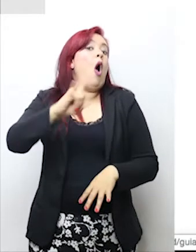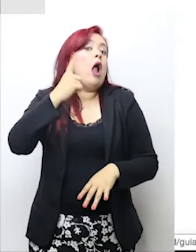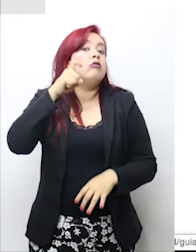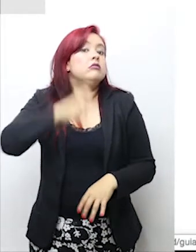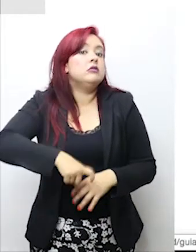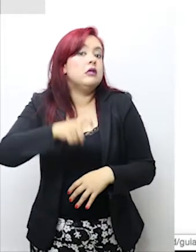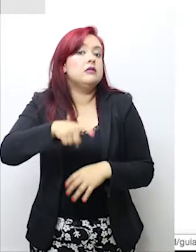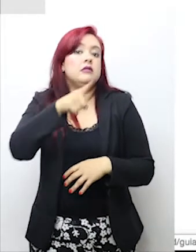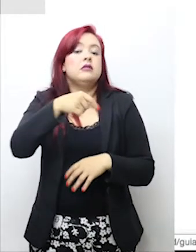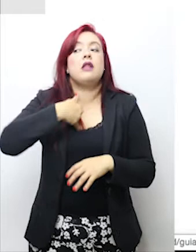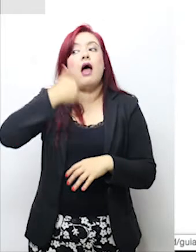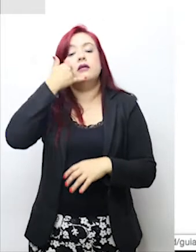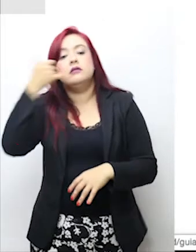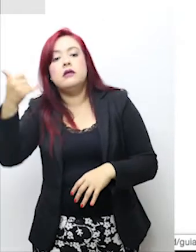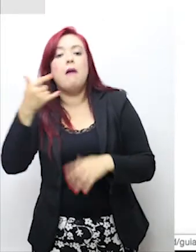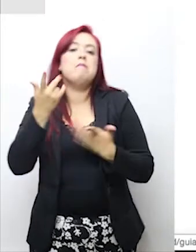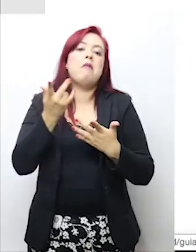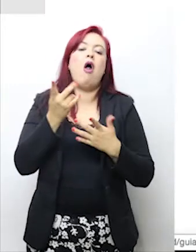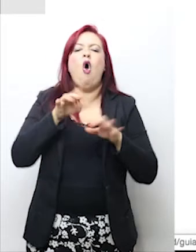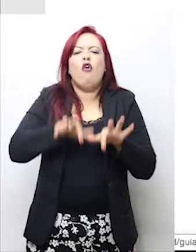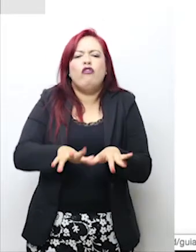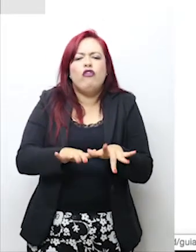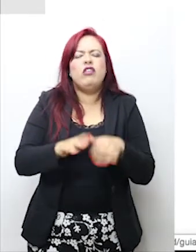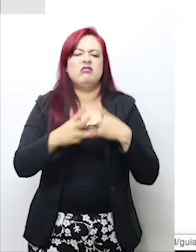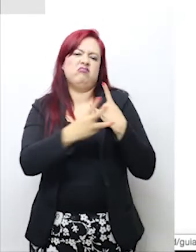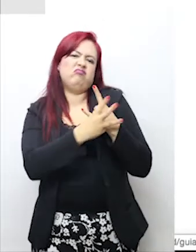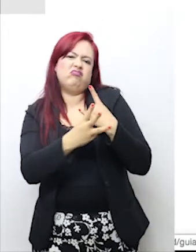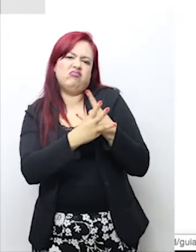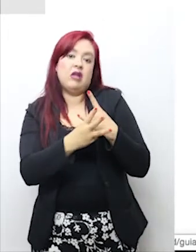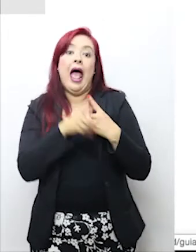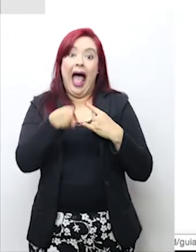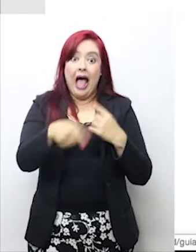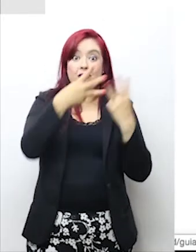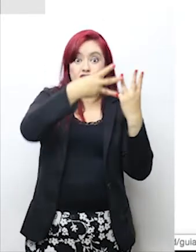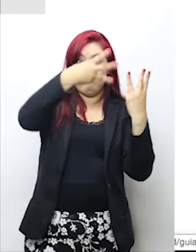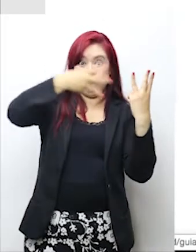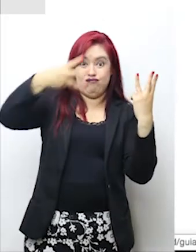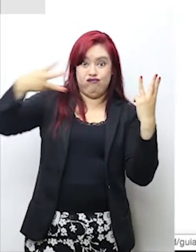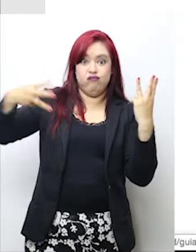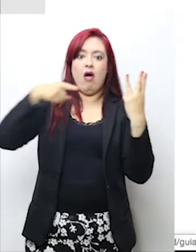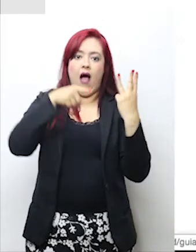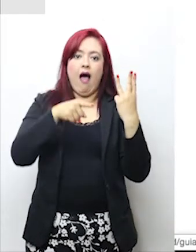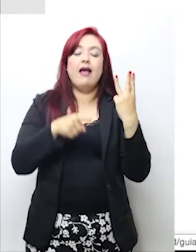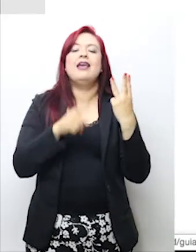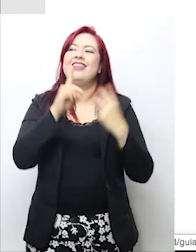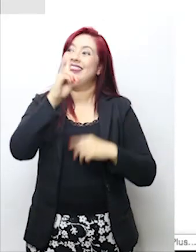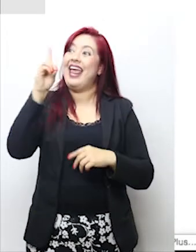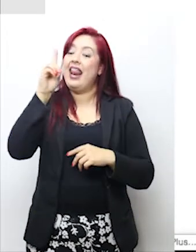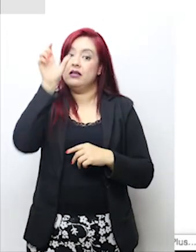alguna de las dependencias de la universidad, en el home del sitio web, en la parte superior derecha,